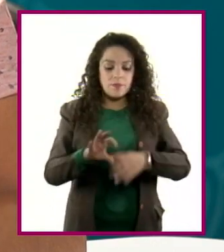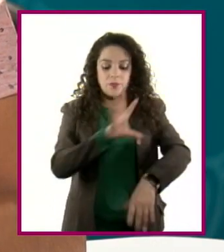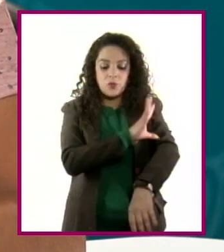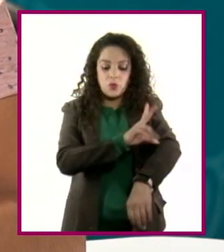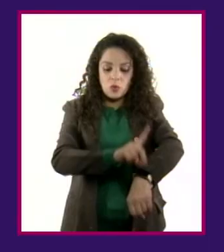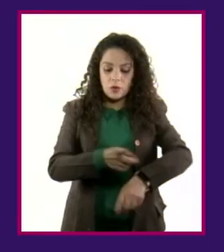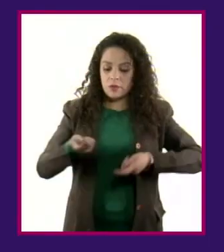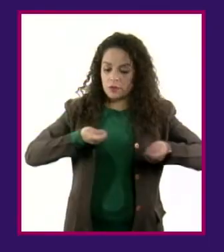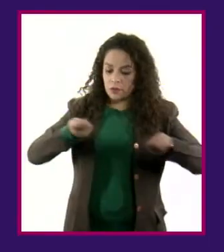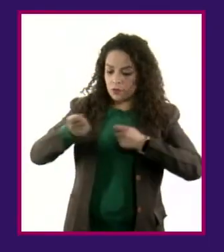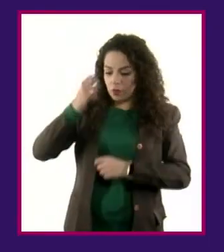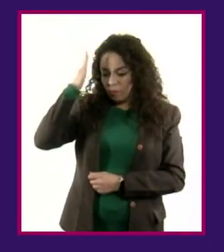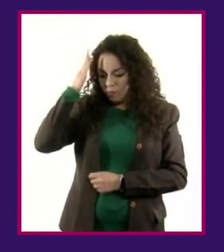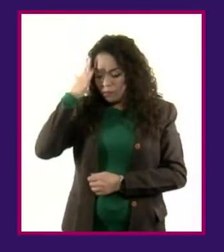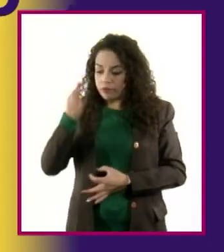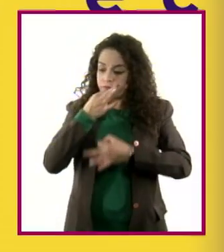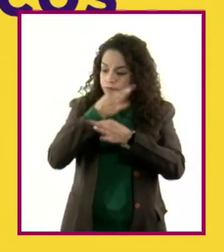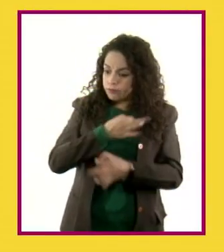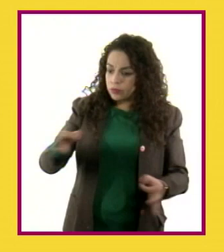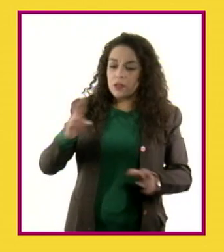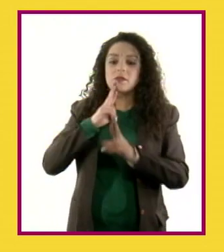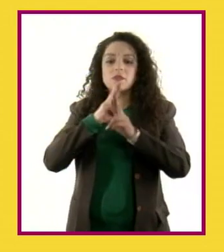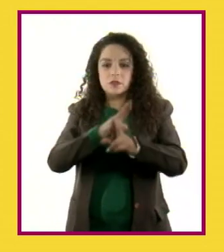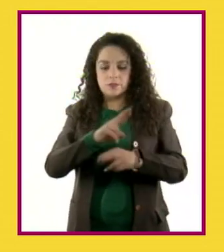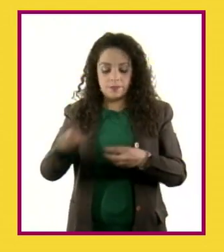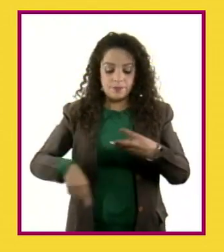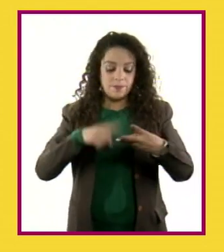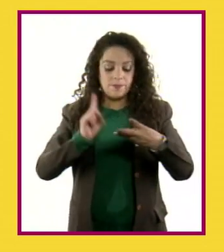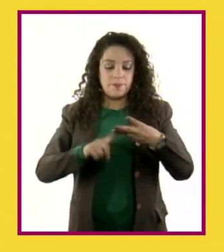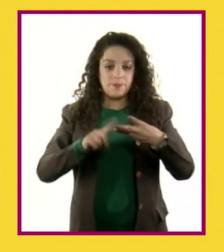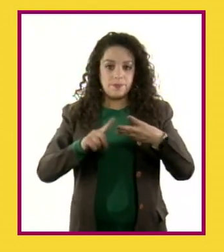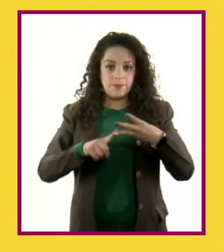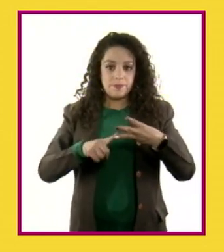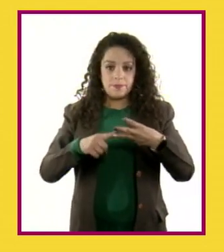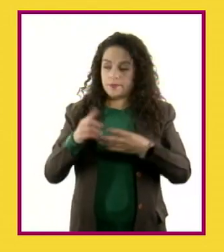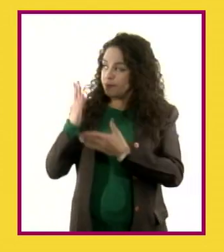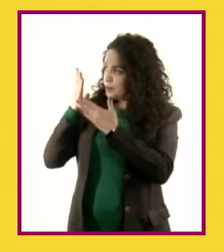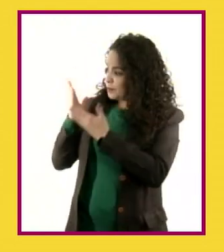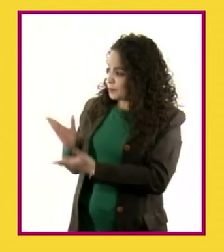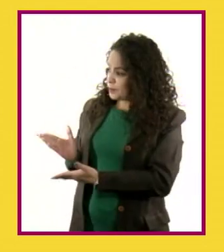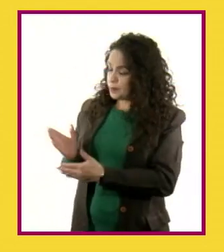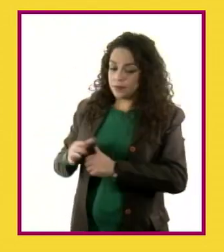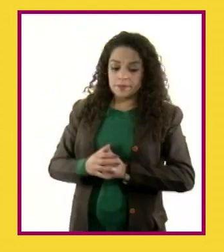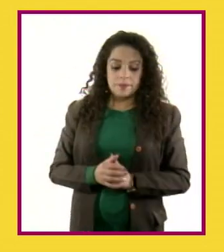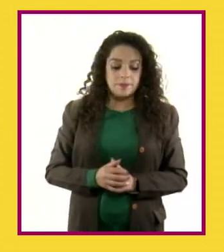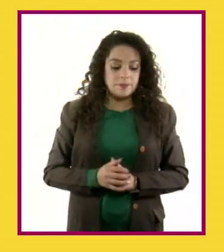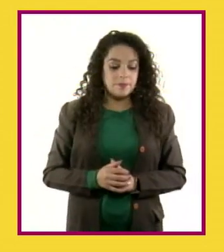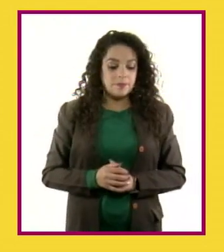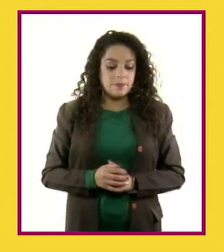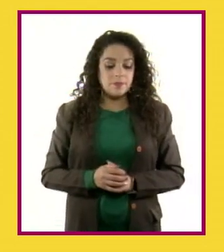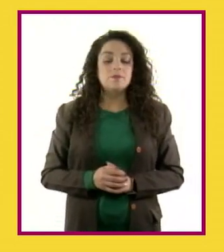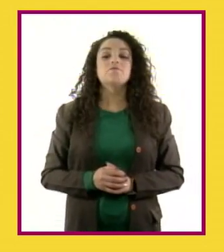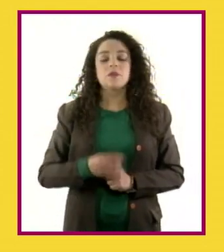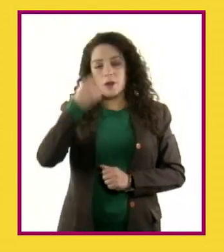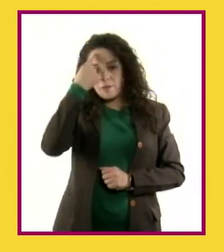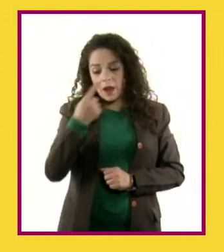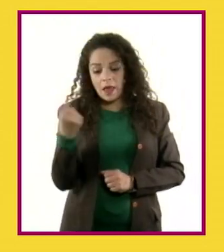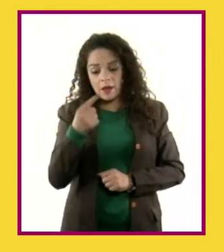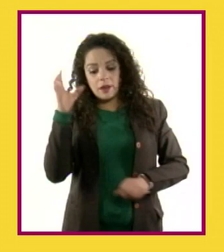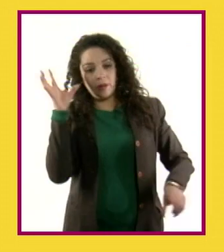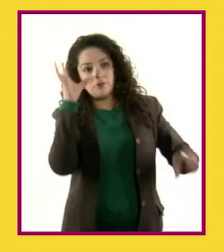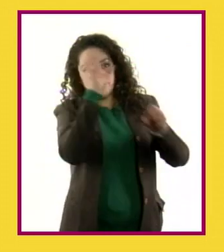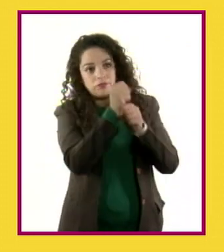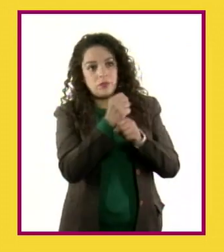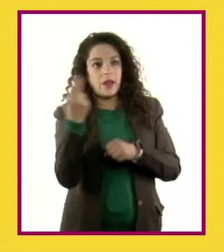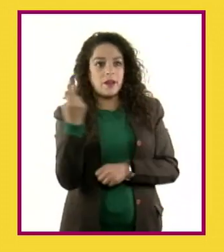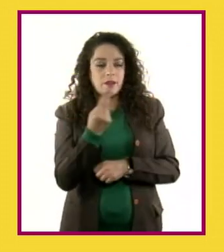sus respuestas. 3. Respuesta y evaluación de las necesidades por impactos económicos y sociales, con el propósito de trabajar